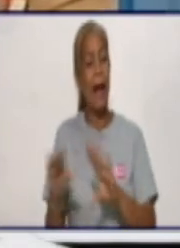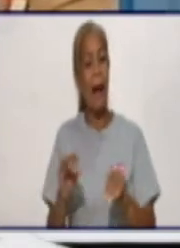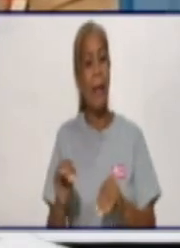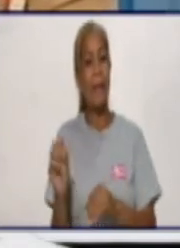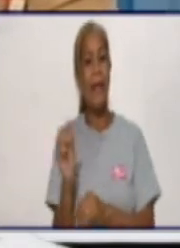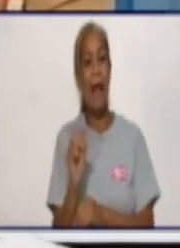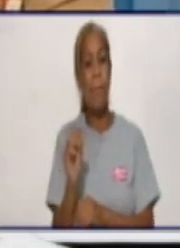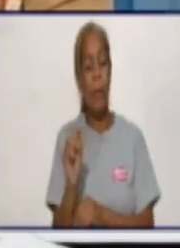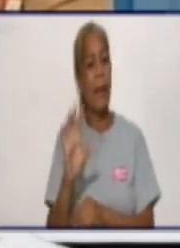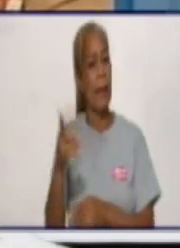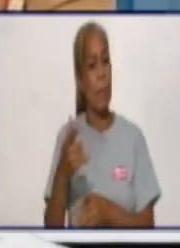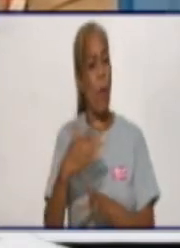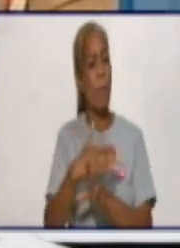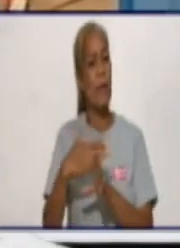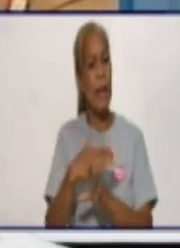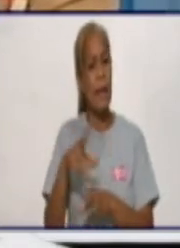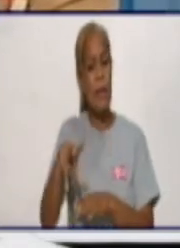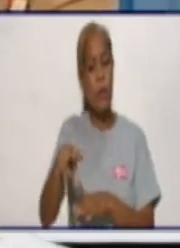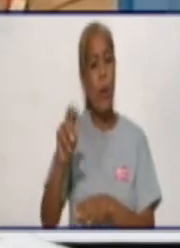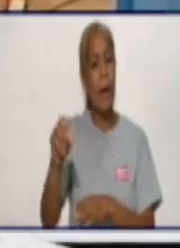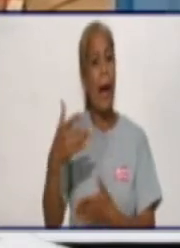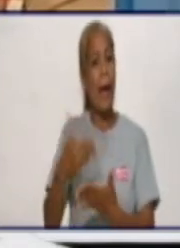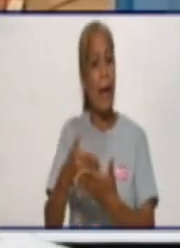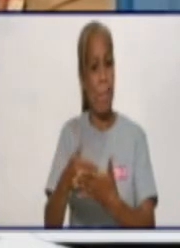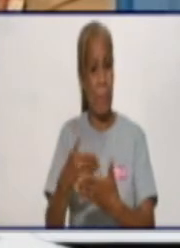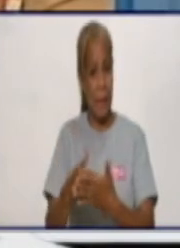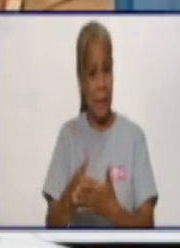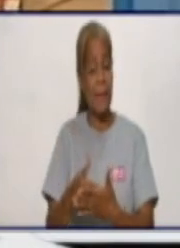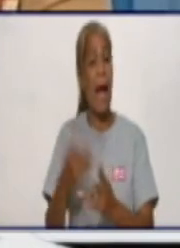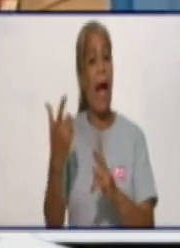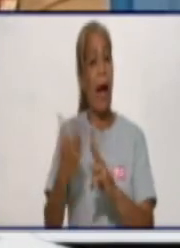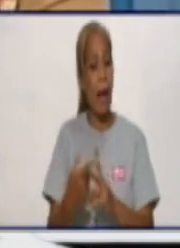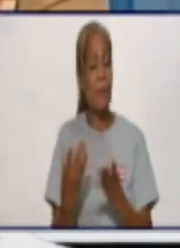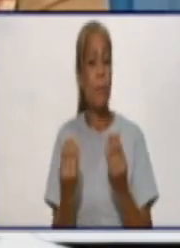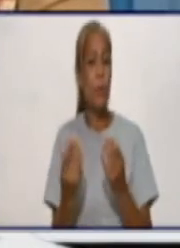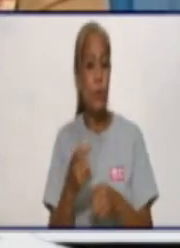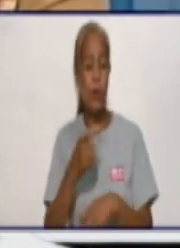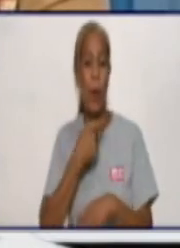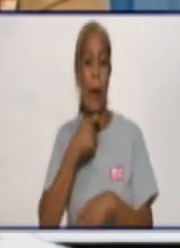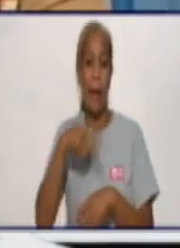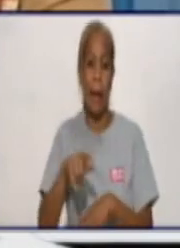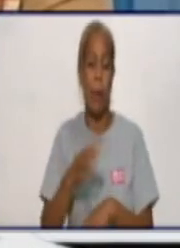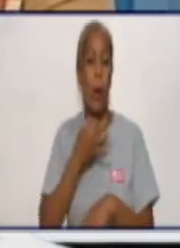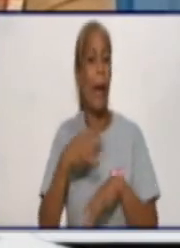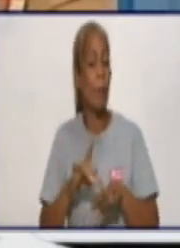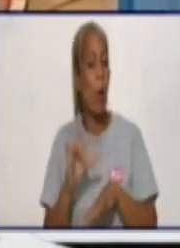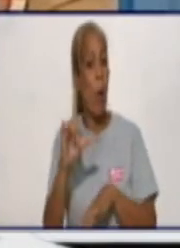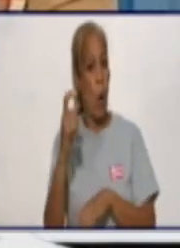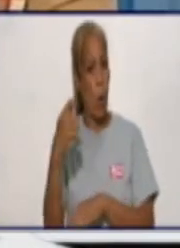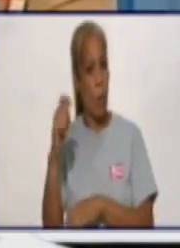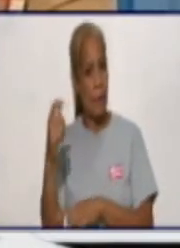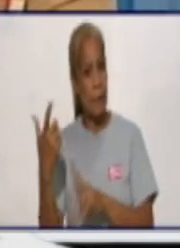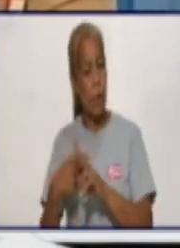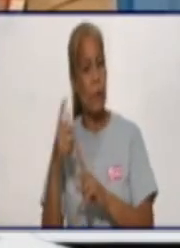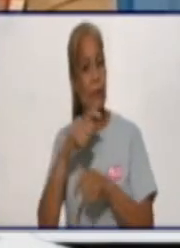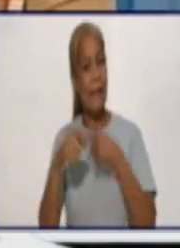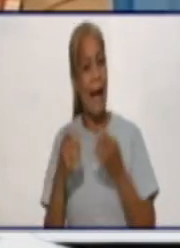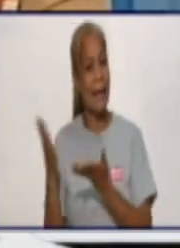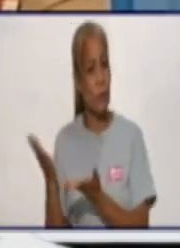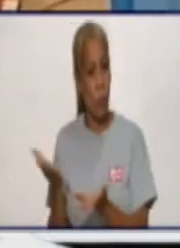de los encadenamientos creo que hay muchos ejemplos en el sector por ejemplo del comercio y la gastronomía que granma ha